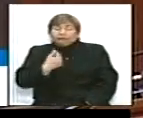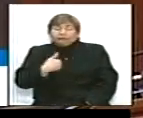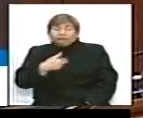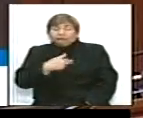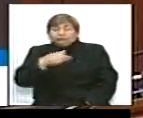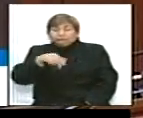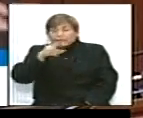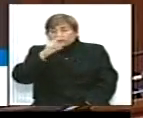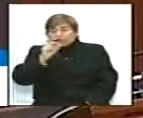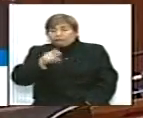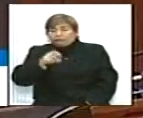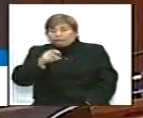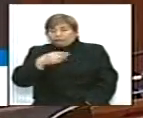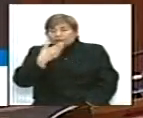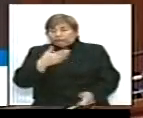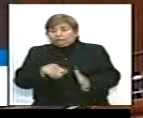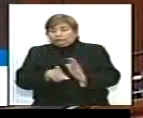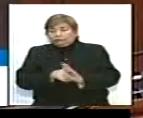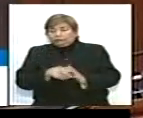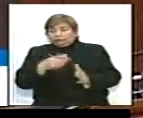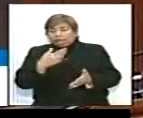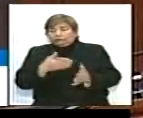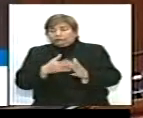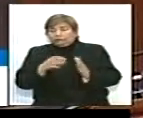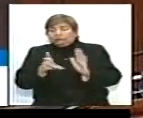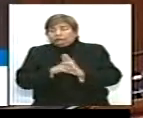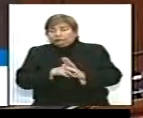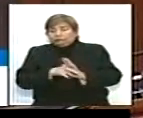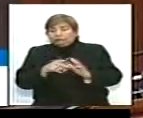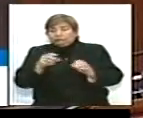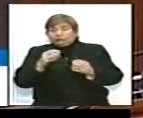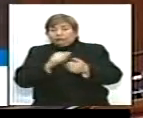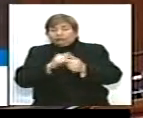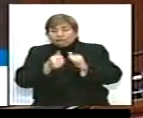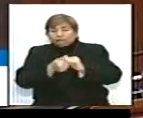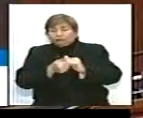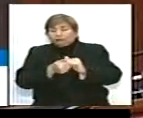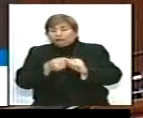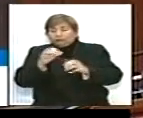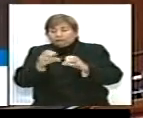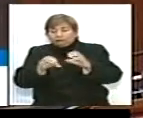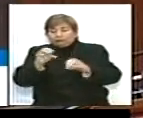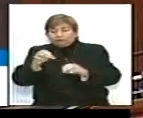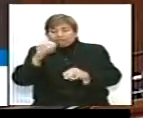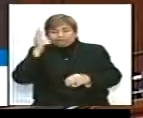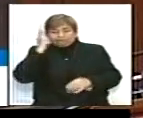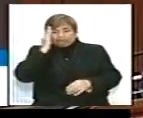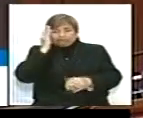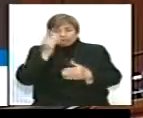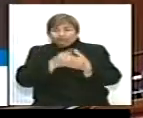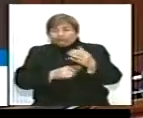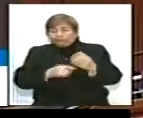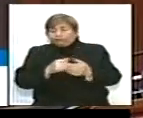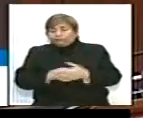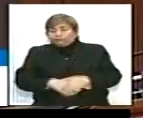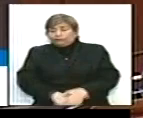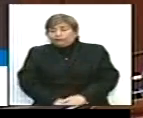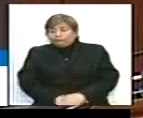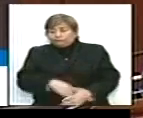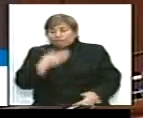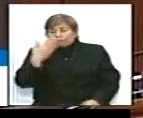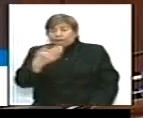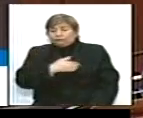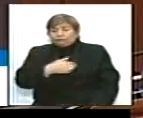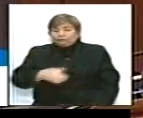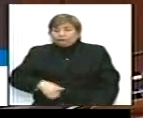país. Necesitamos esa ley y yo creo que con esa ley va a haber cambios y la población va a comenzar a confiar. Gracias,